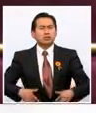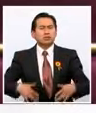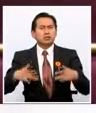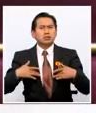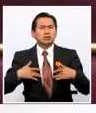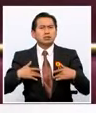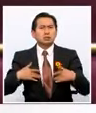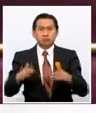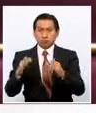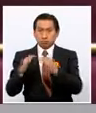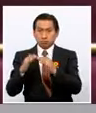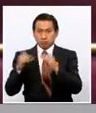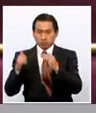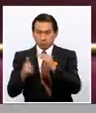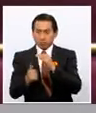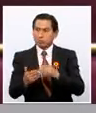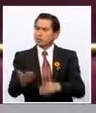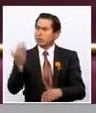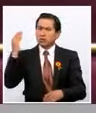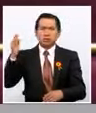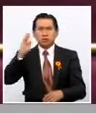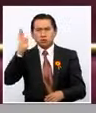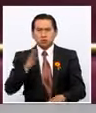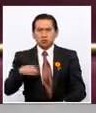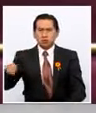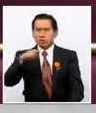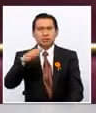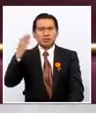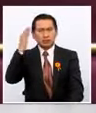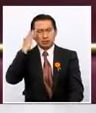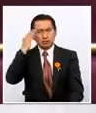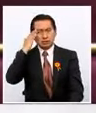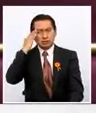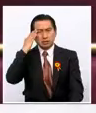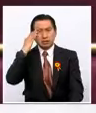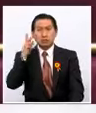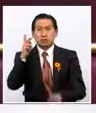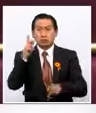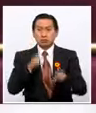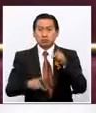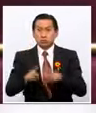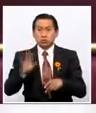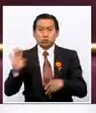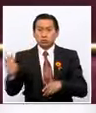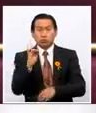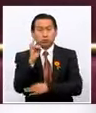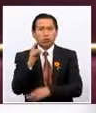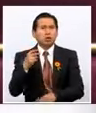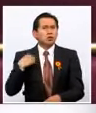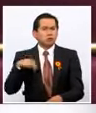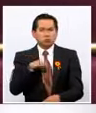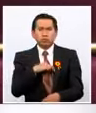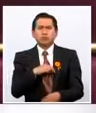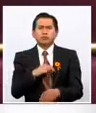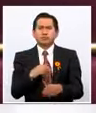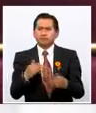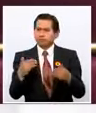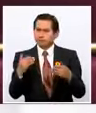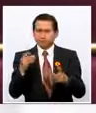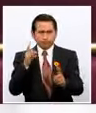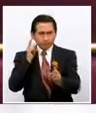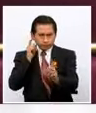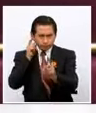una cuarentena sin precedentes en la historia y también los bolivianos estamos empujando una misma dirección